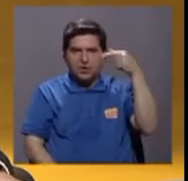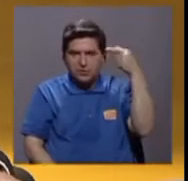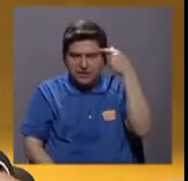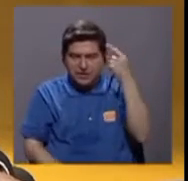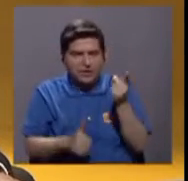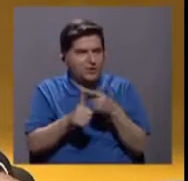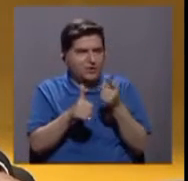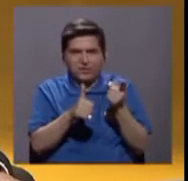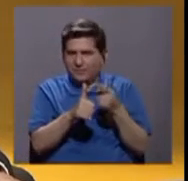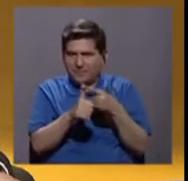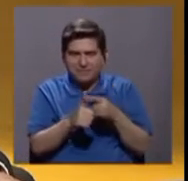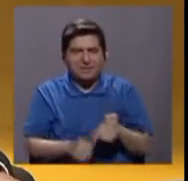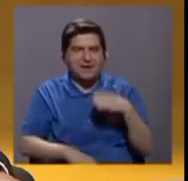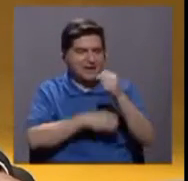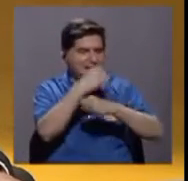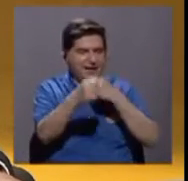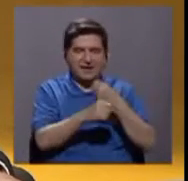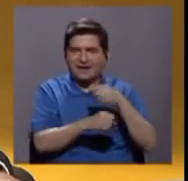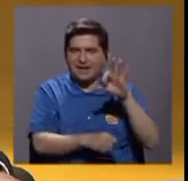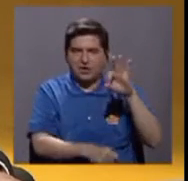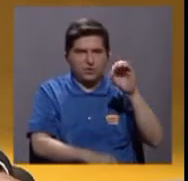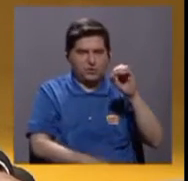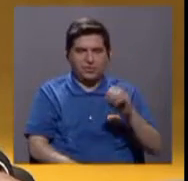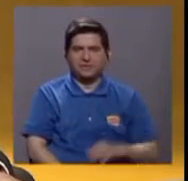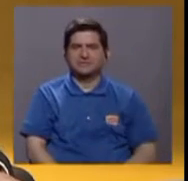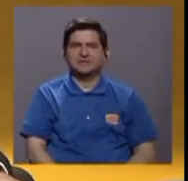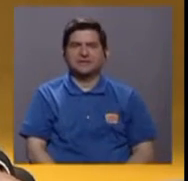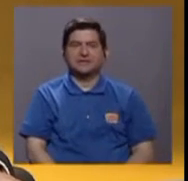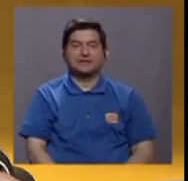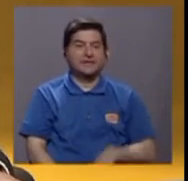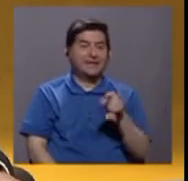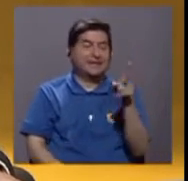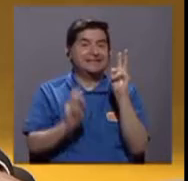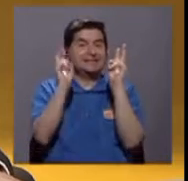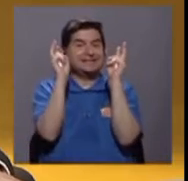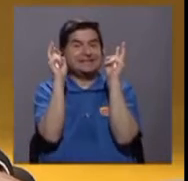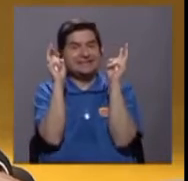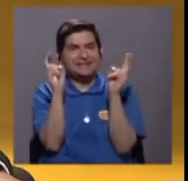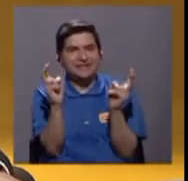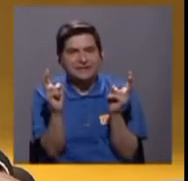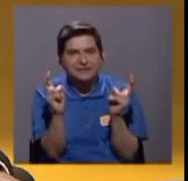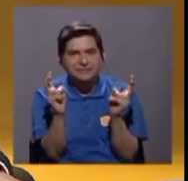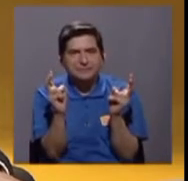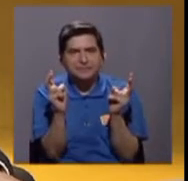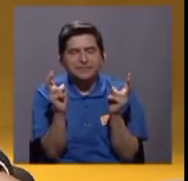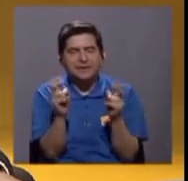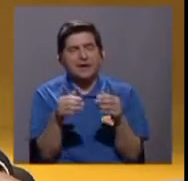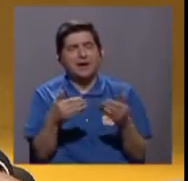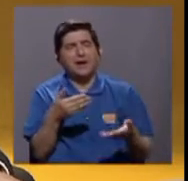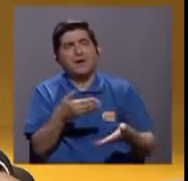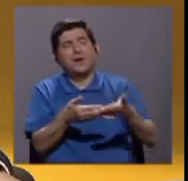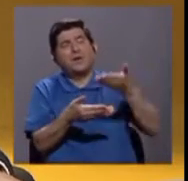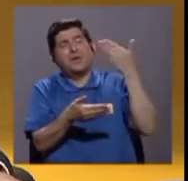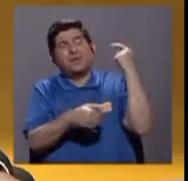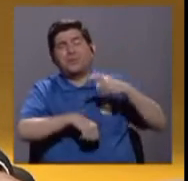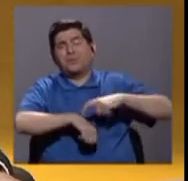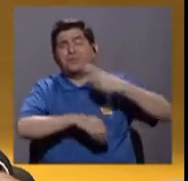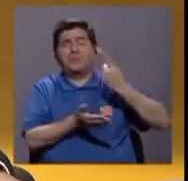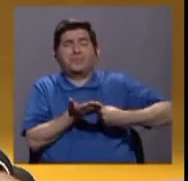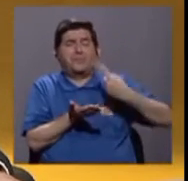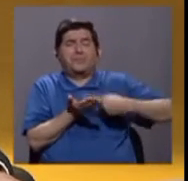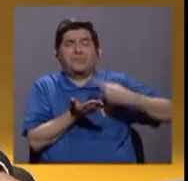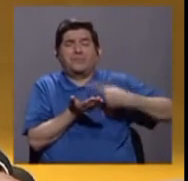la primera, la de los 90s. De manera que ese es un tema de larga data,